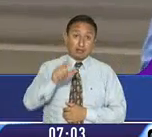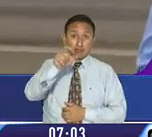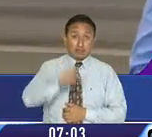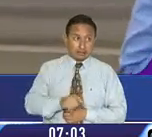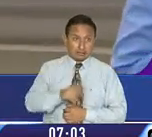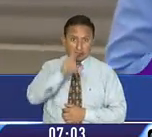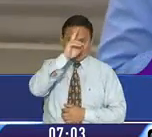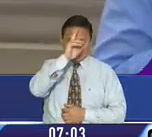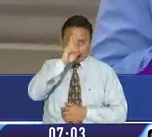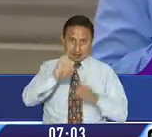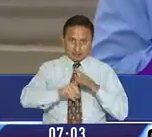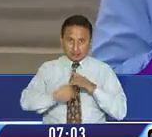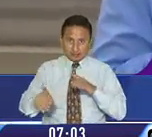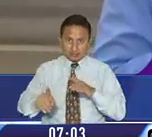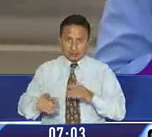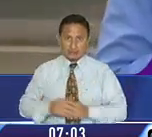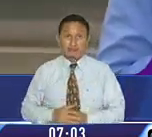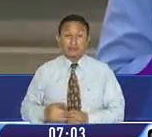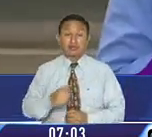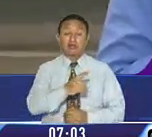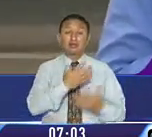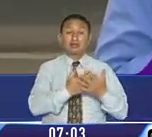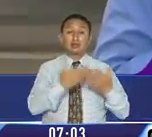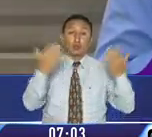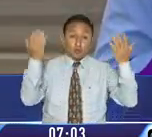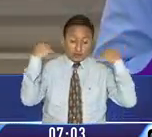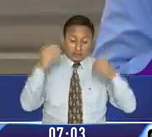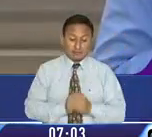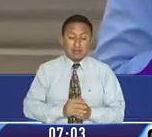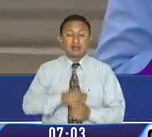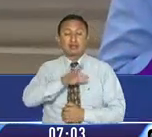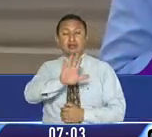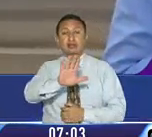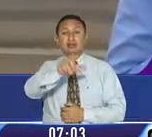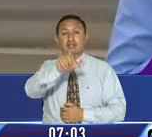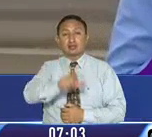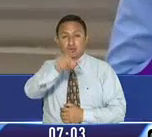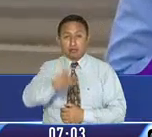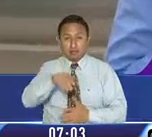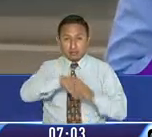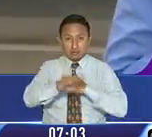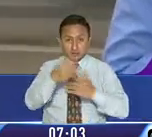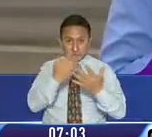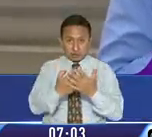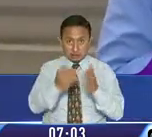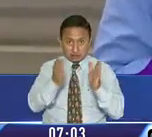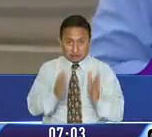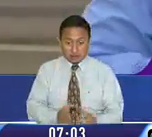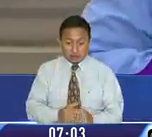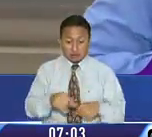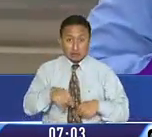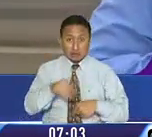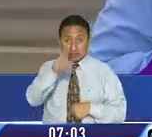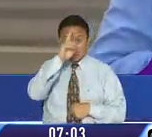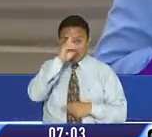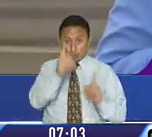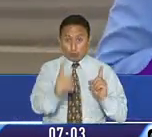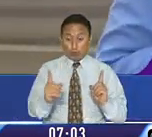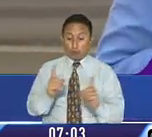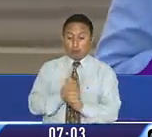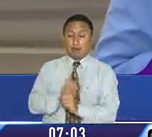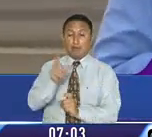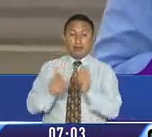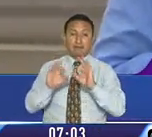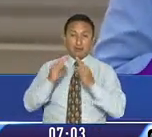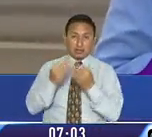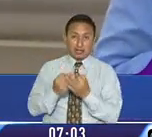ayer en la penitenciaría del litoral. Repetimos, cinco personas privadas de libertad intentaron fugarse mezclándose con familiares